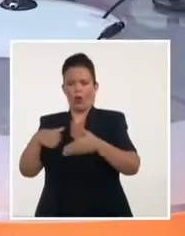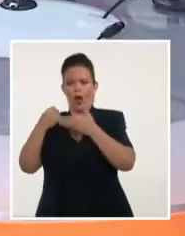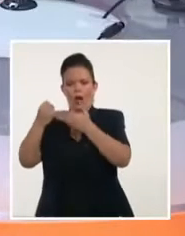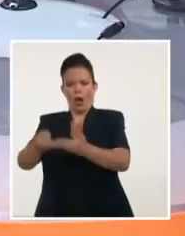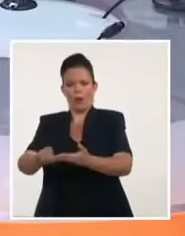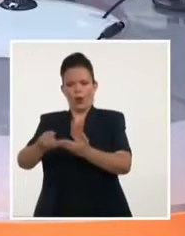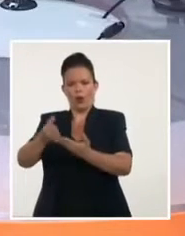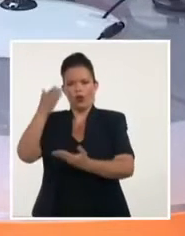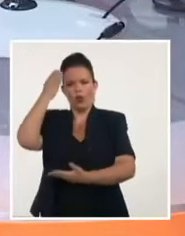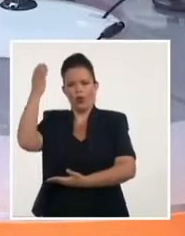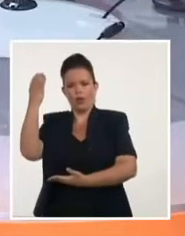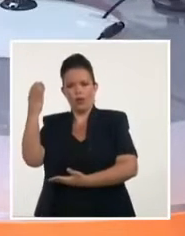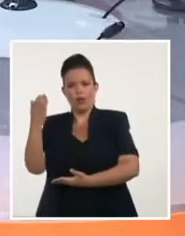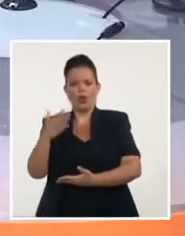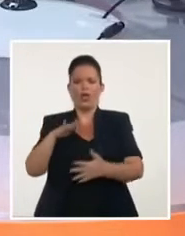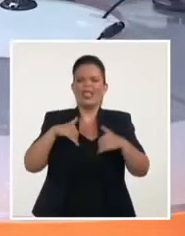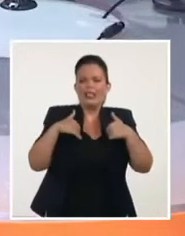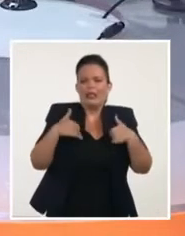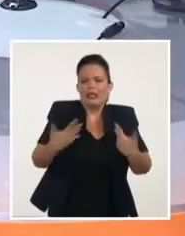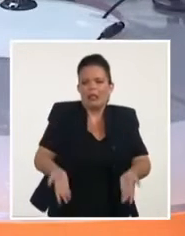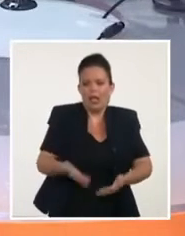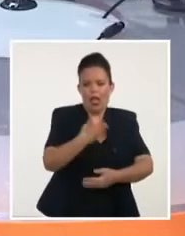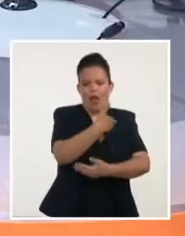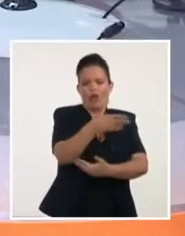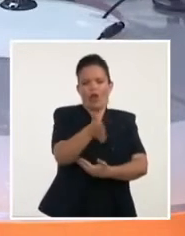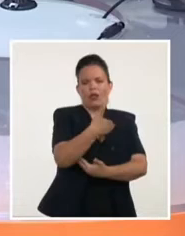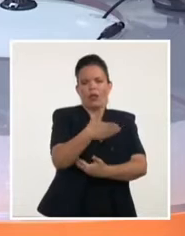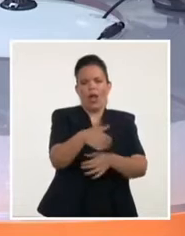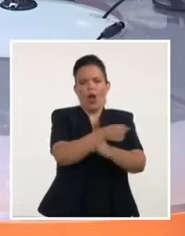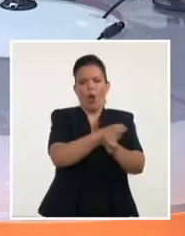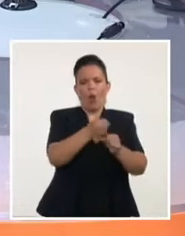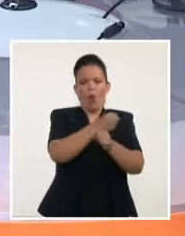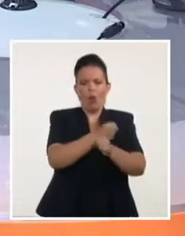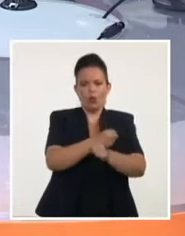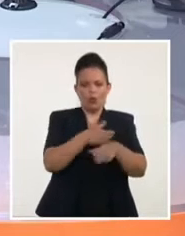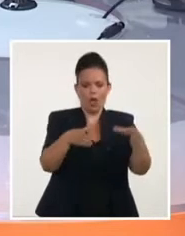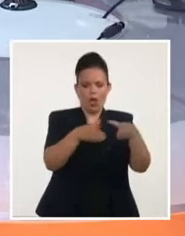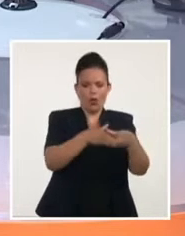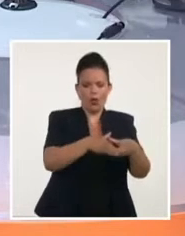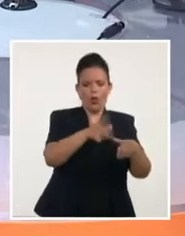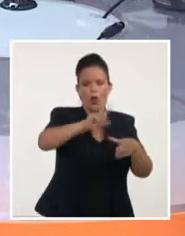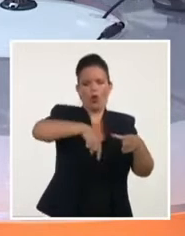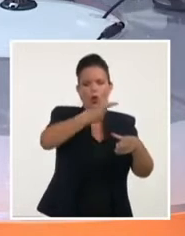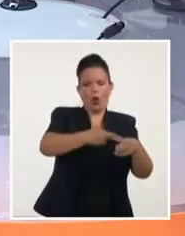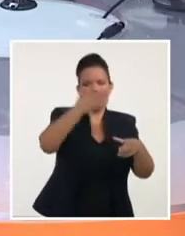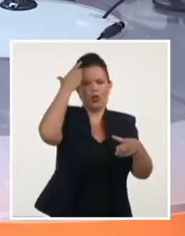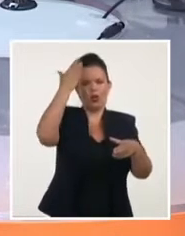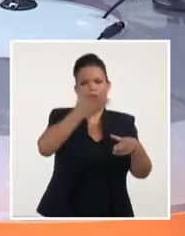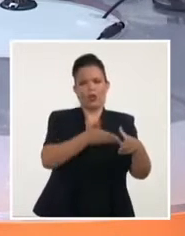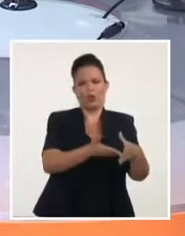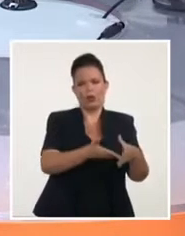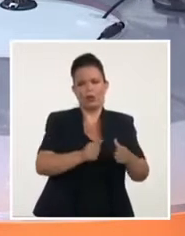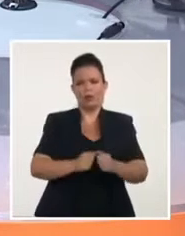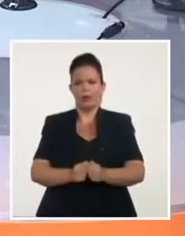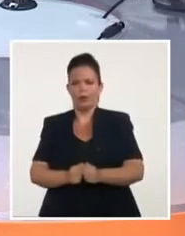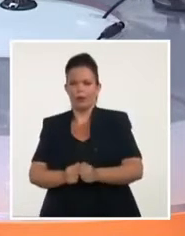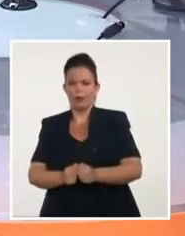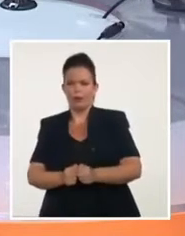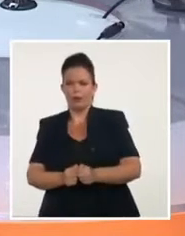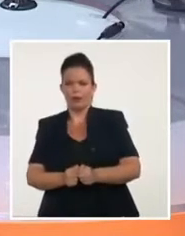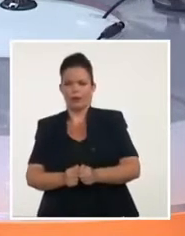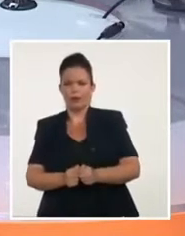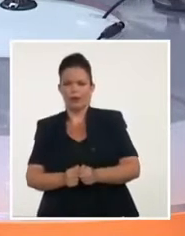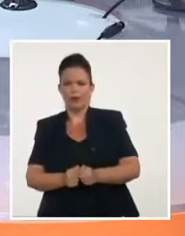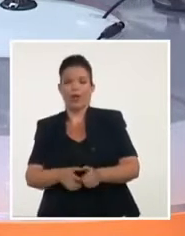muestran solo una parte de la realidad para intentar construir un discurso. Y si le tiran a las piedras a la policía, te ponen no a las piedras a la policía, sino a la policía